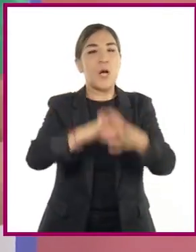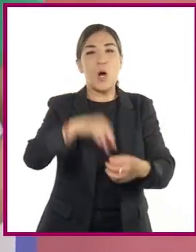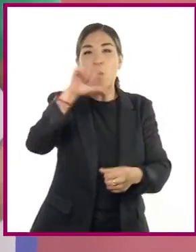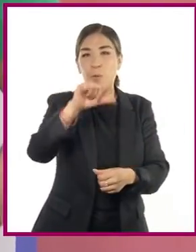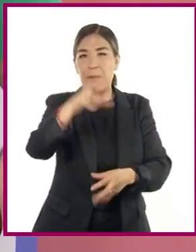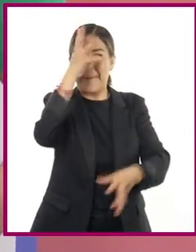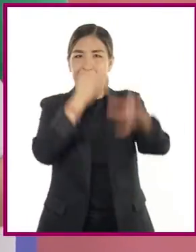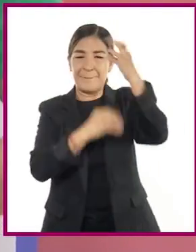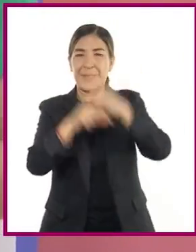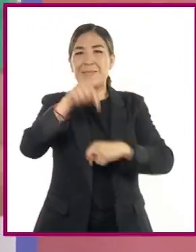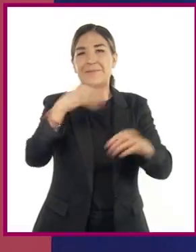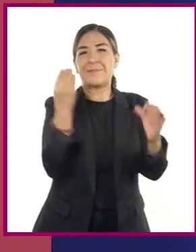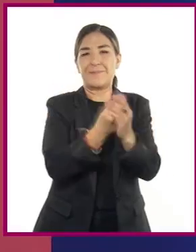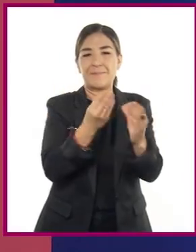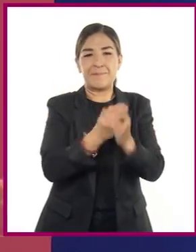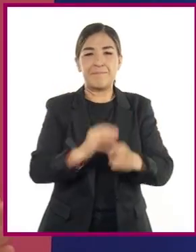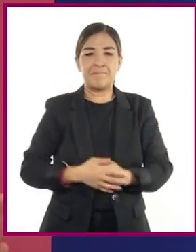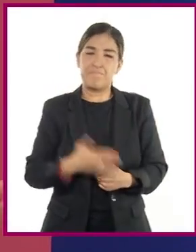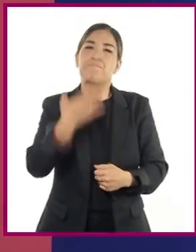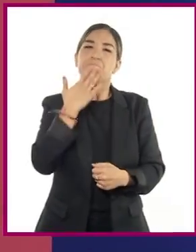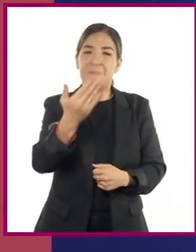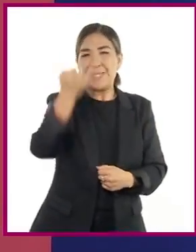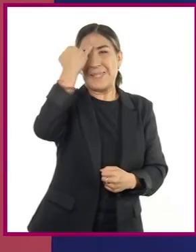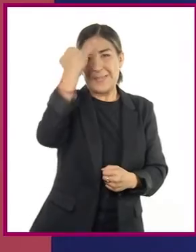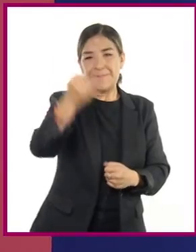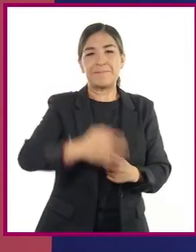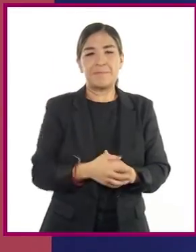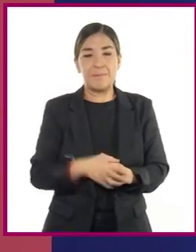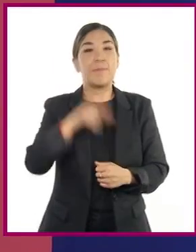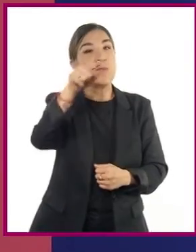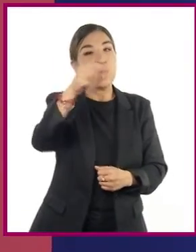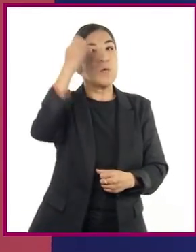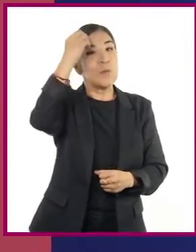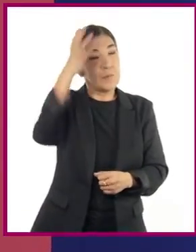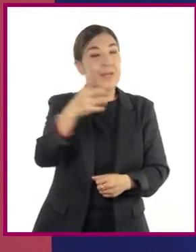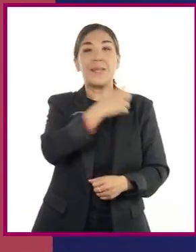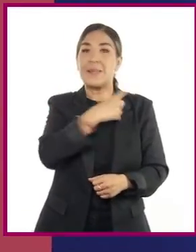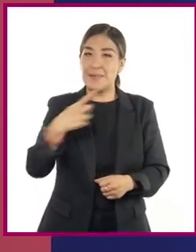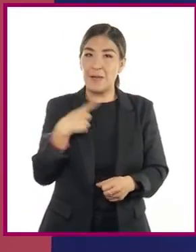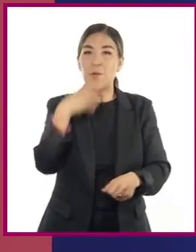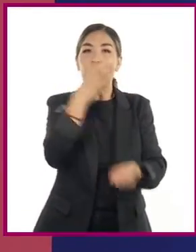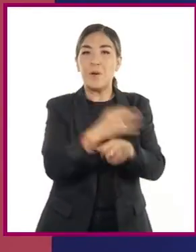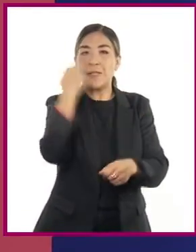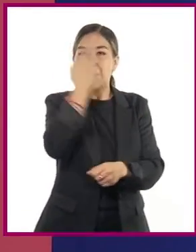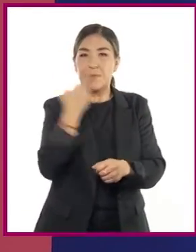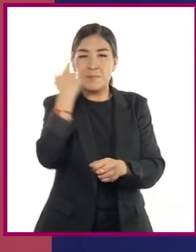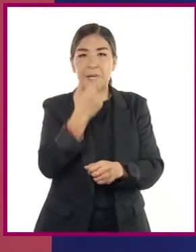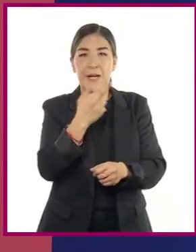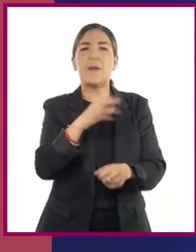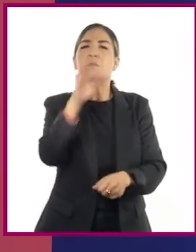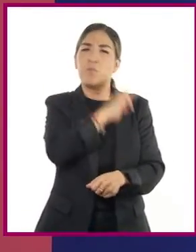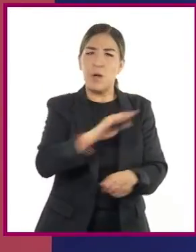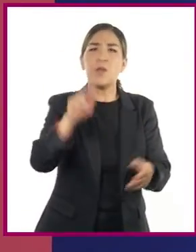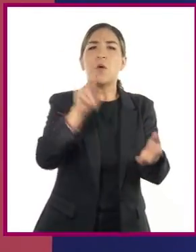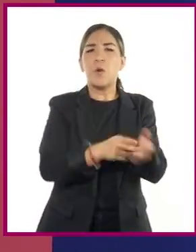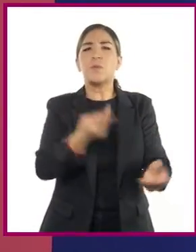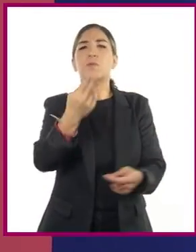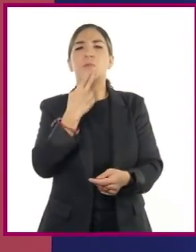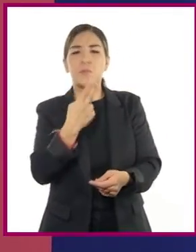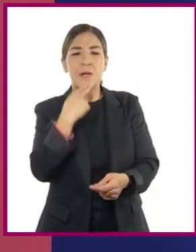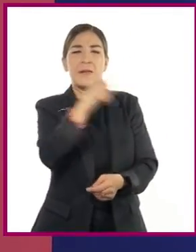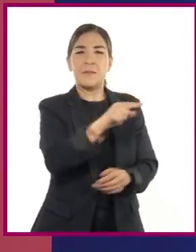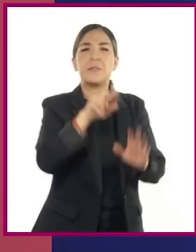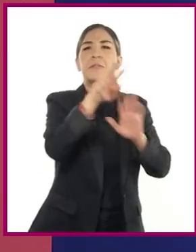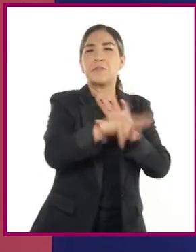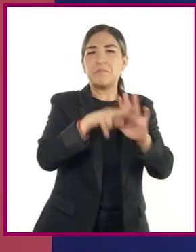durante la sesión. Me parece buena idea. No olviden que lo revisado en esta sesión lo pueden utilizar en